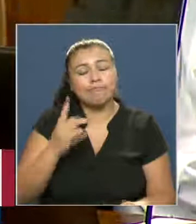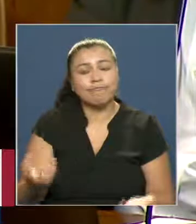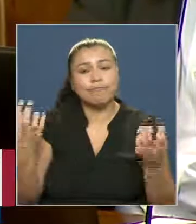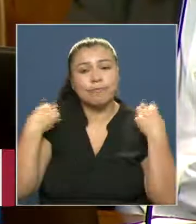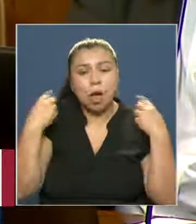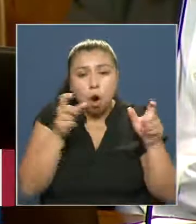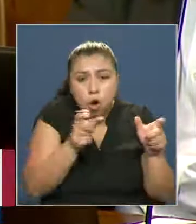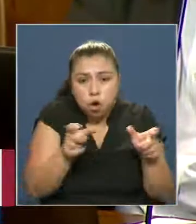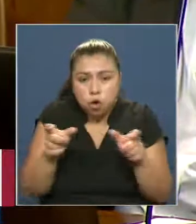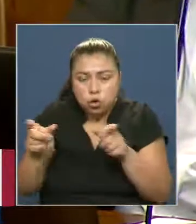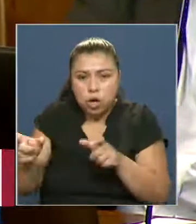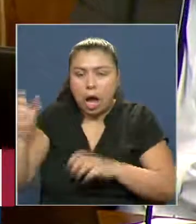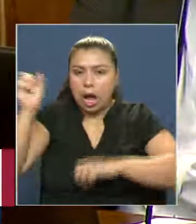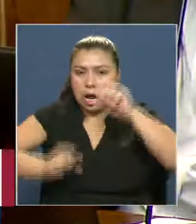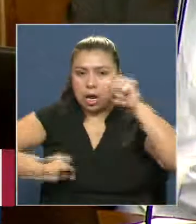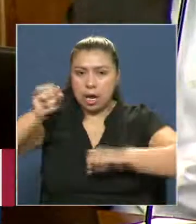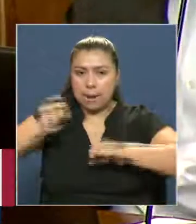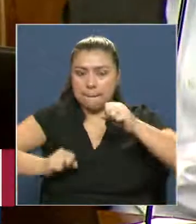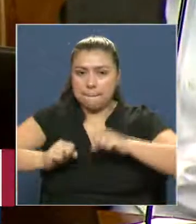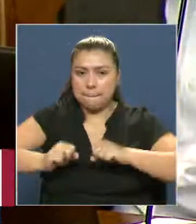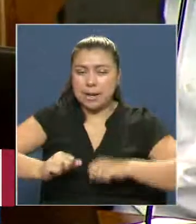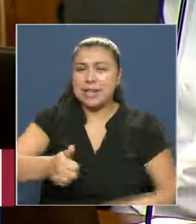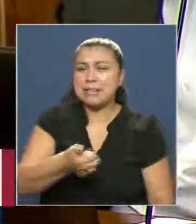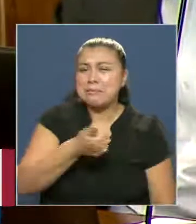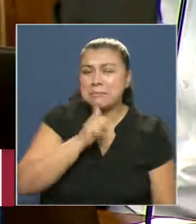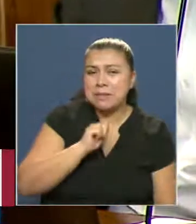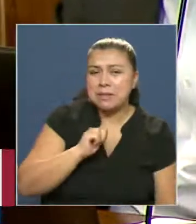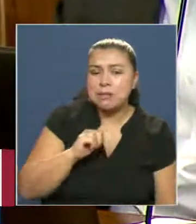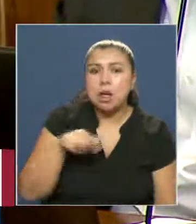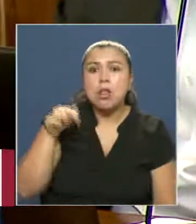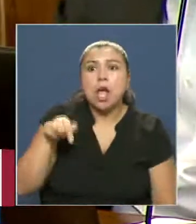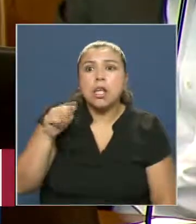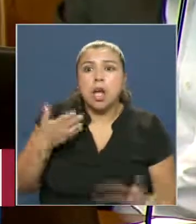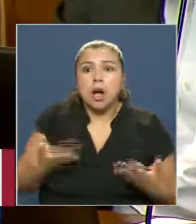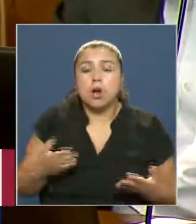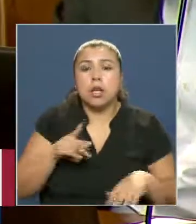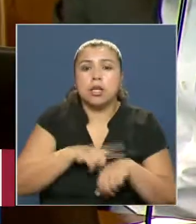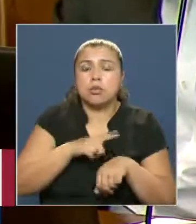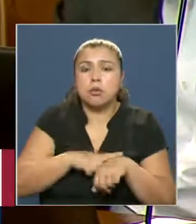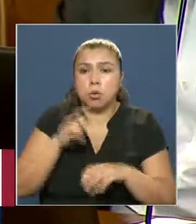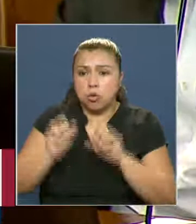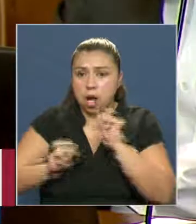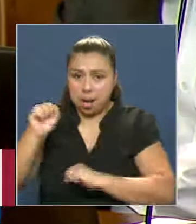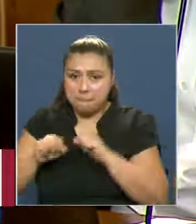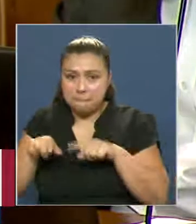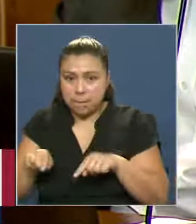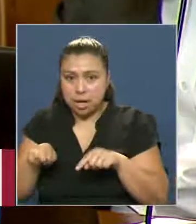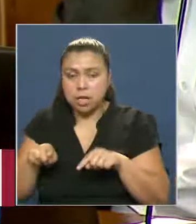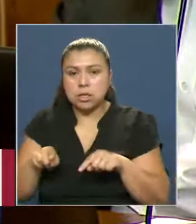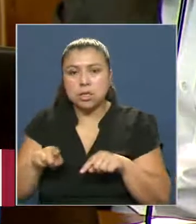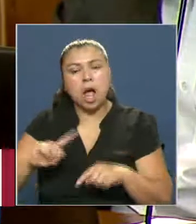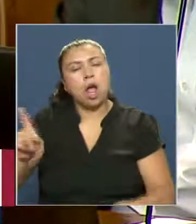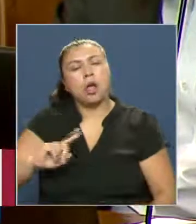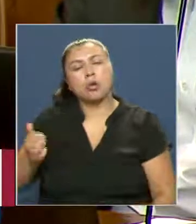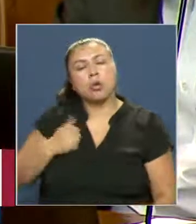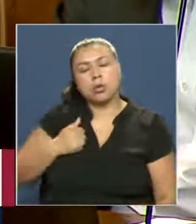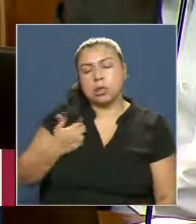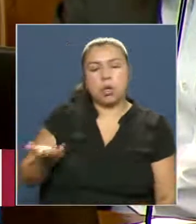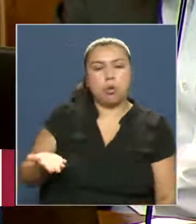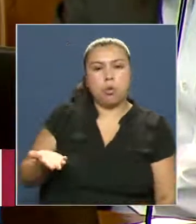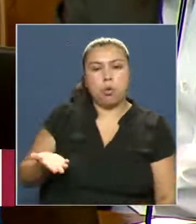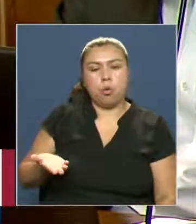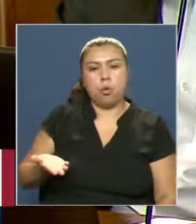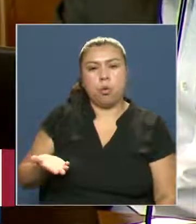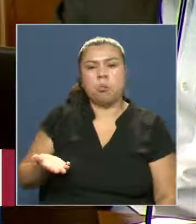fiscalizar a las empresas privadas y que son que en este minuto ellos no se está cumpliendo, ni hay